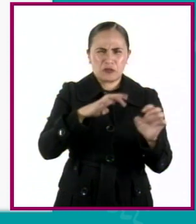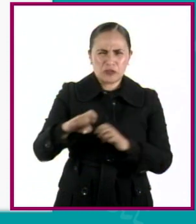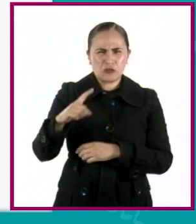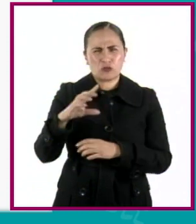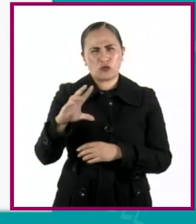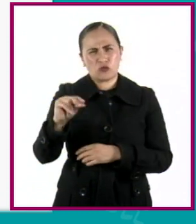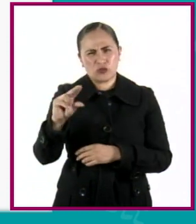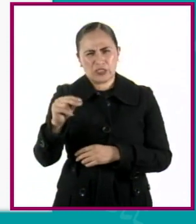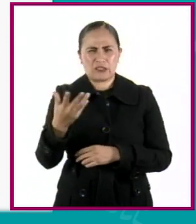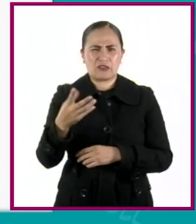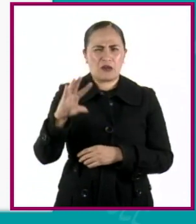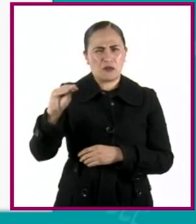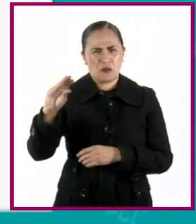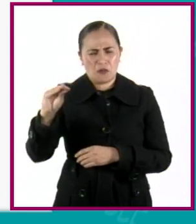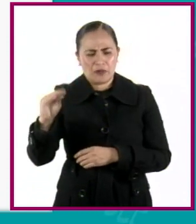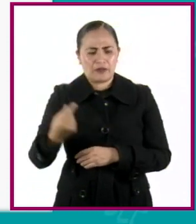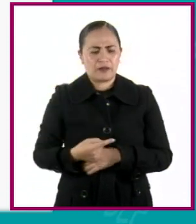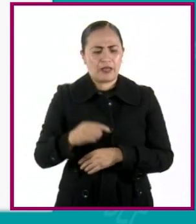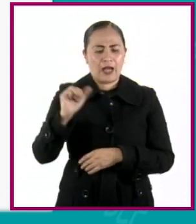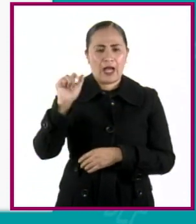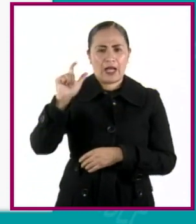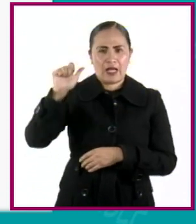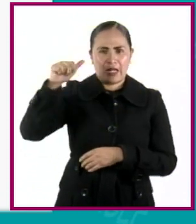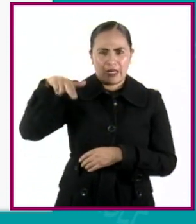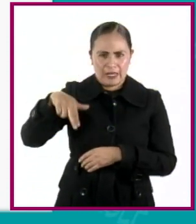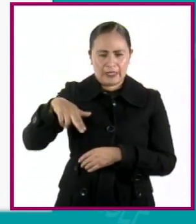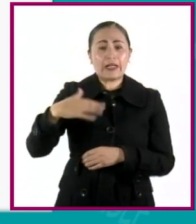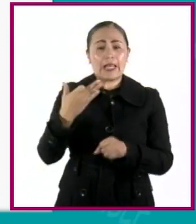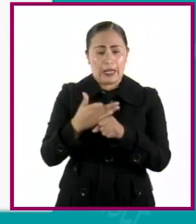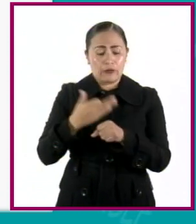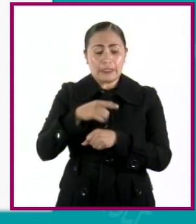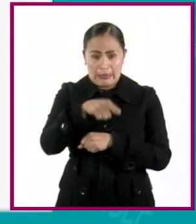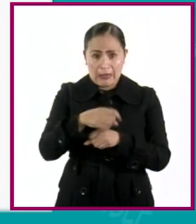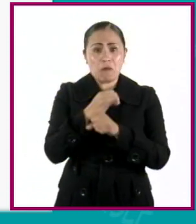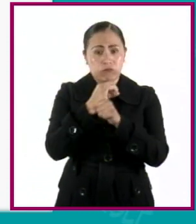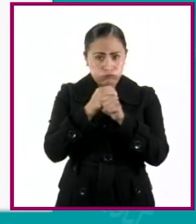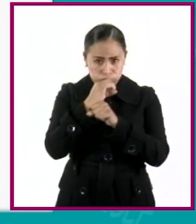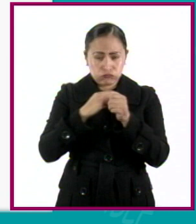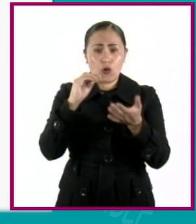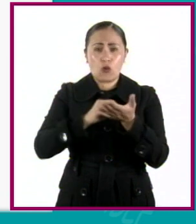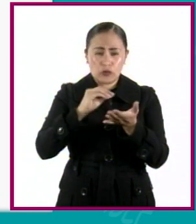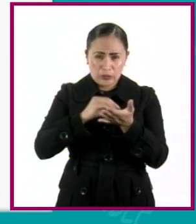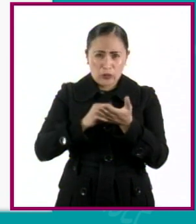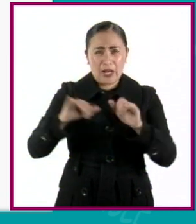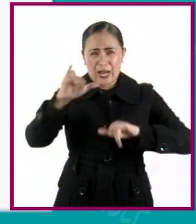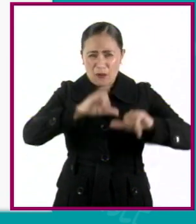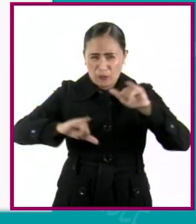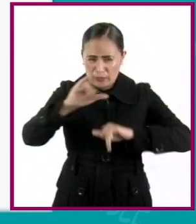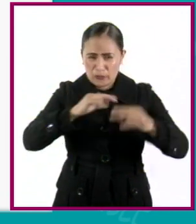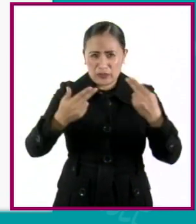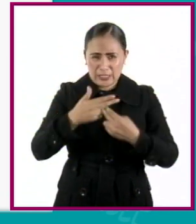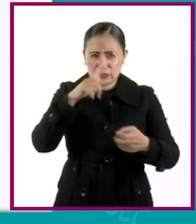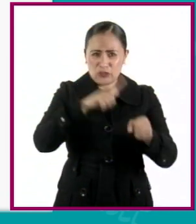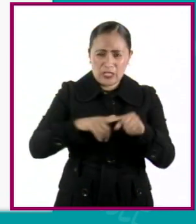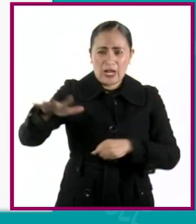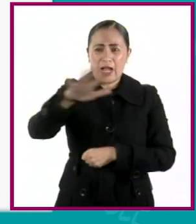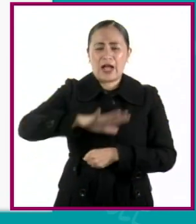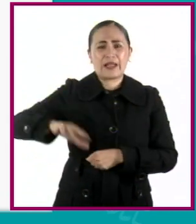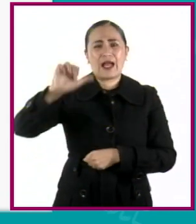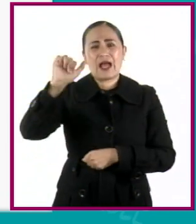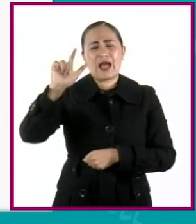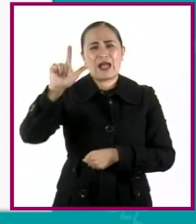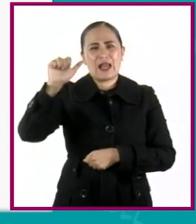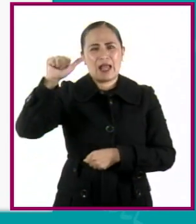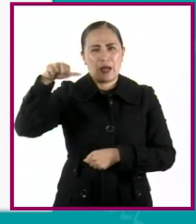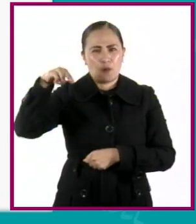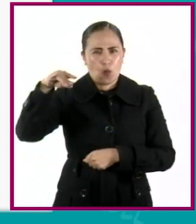Alan Perelson, investigador todavía activo de los laboratorios nacionales en Los Álamos. Su trabajo